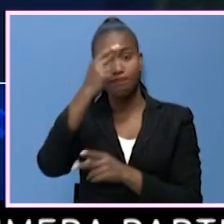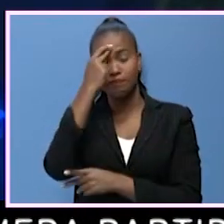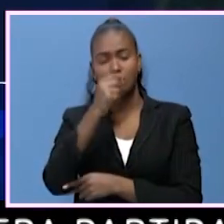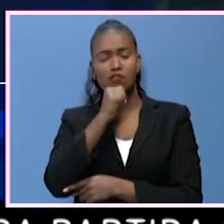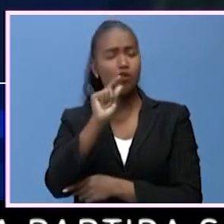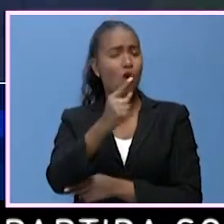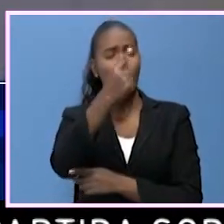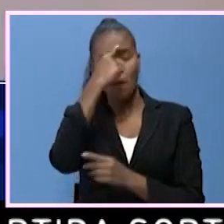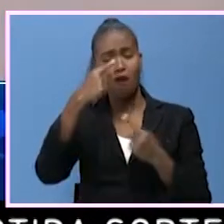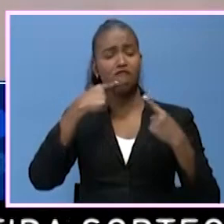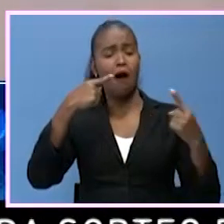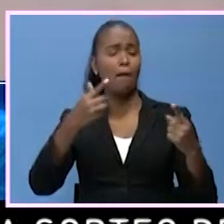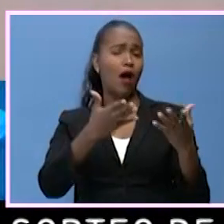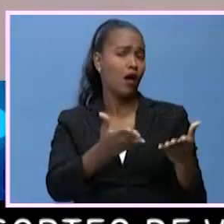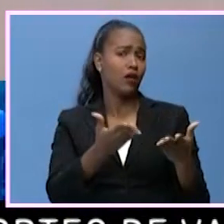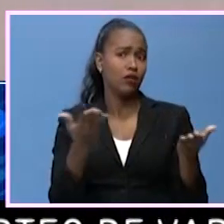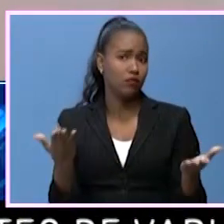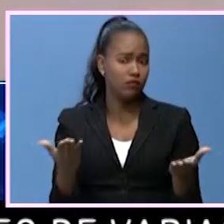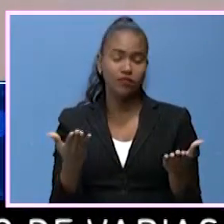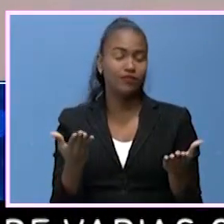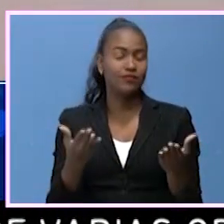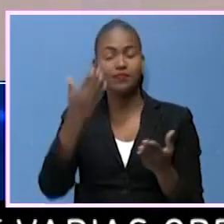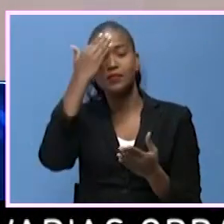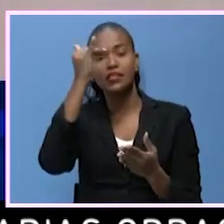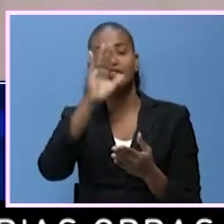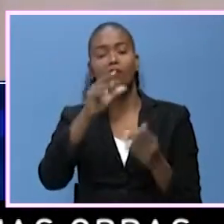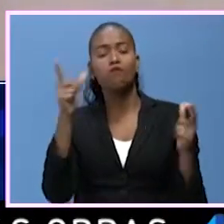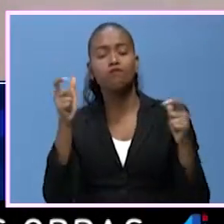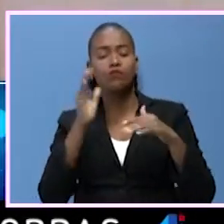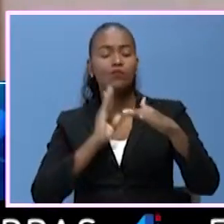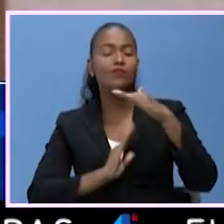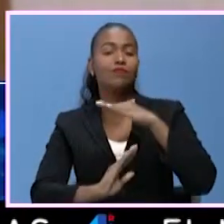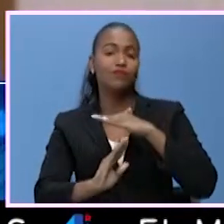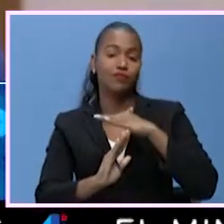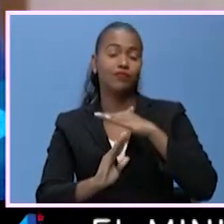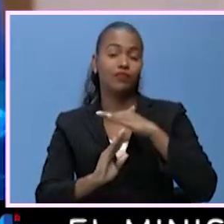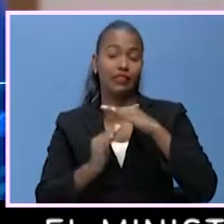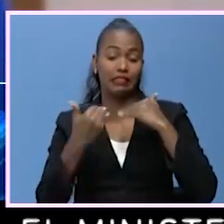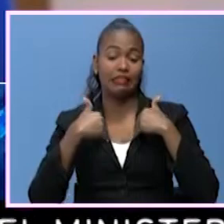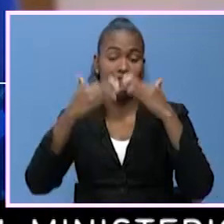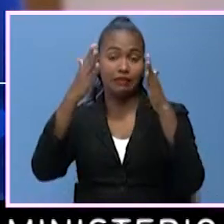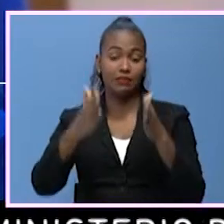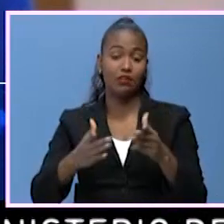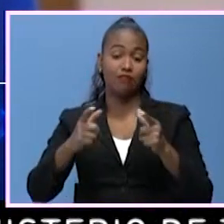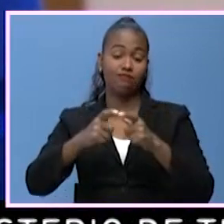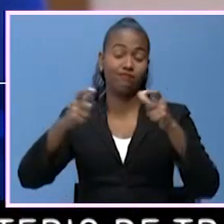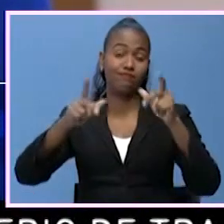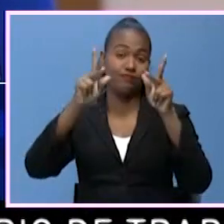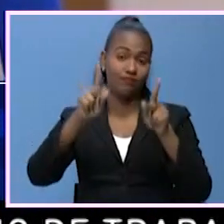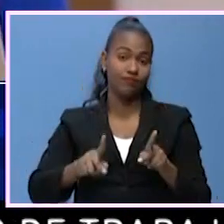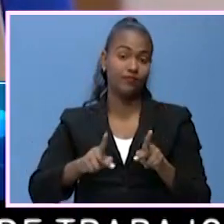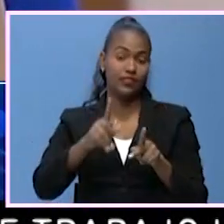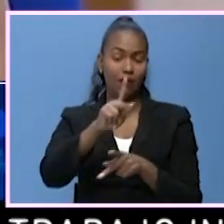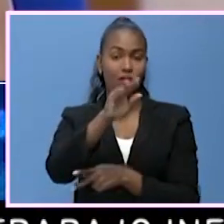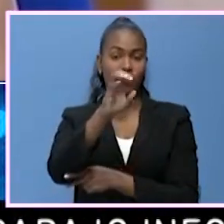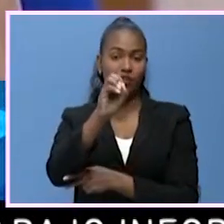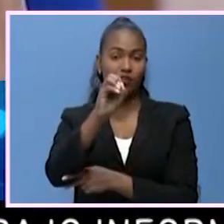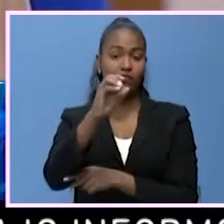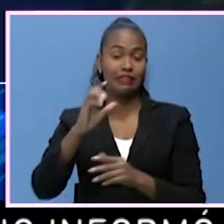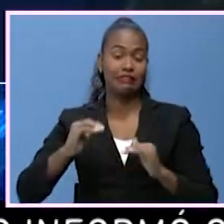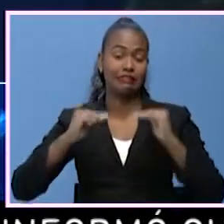por ser un salón de la fama de Cooperstown, sino por su humildad, que lo convierte en grande, en Pedro el